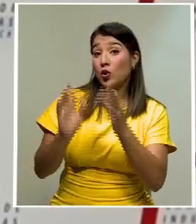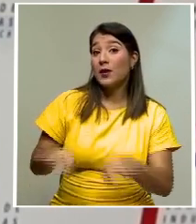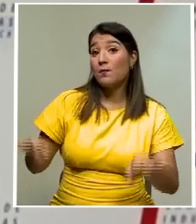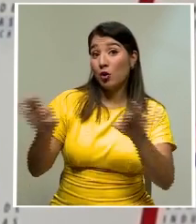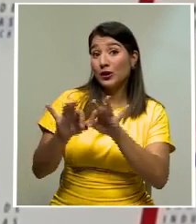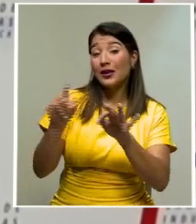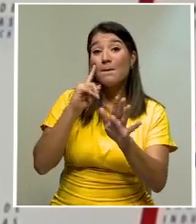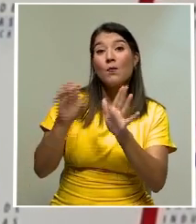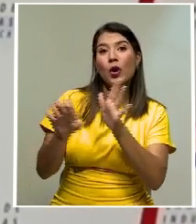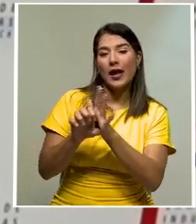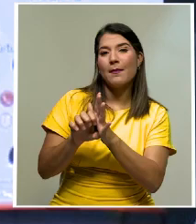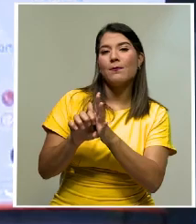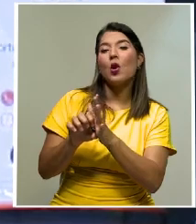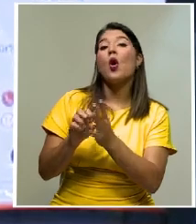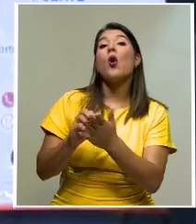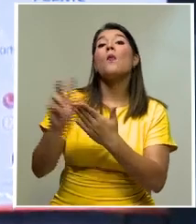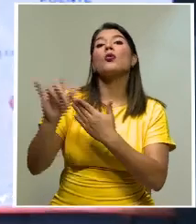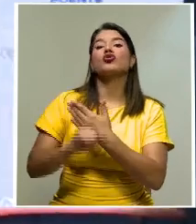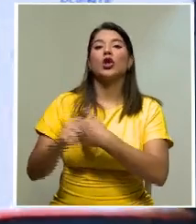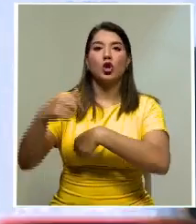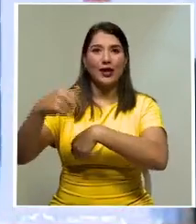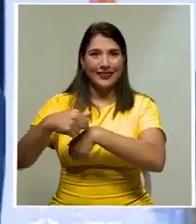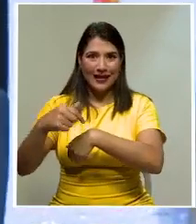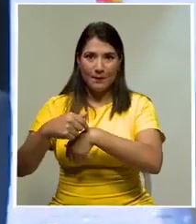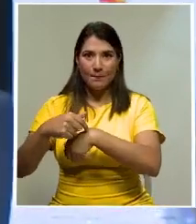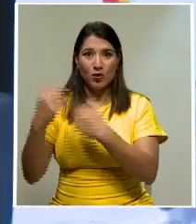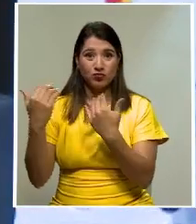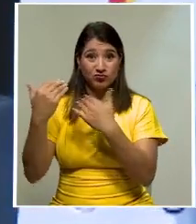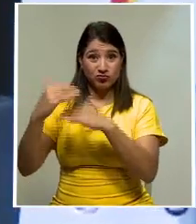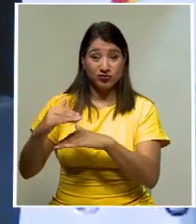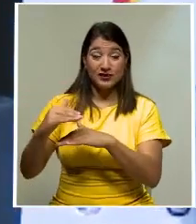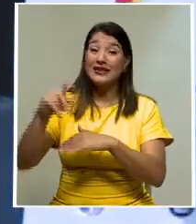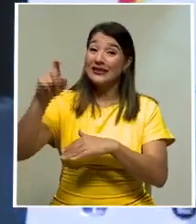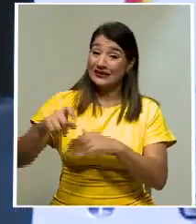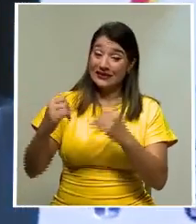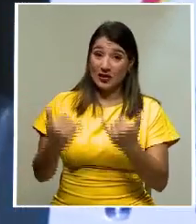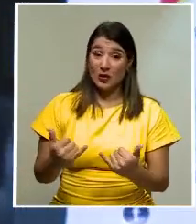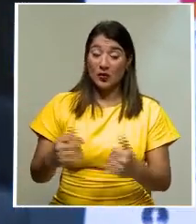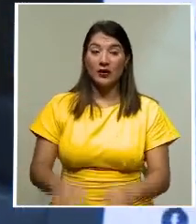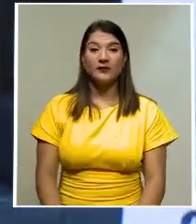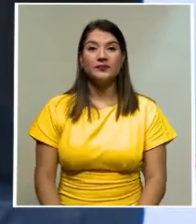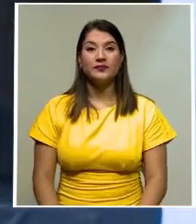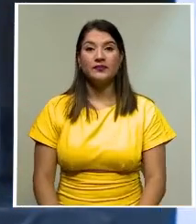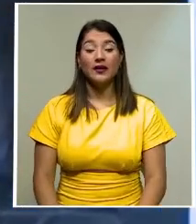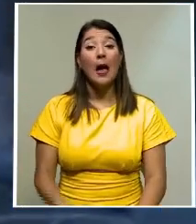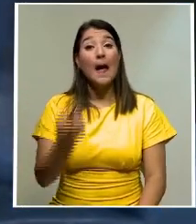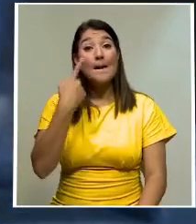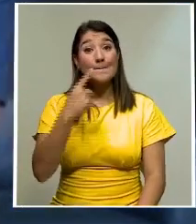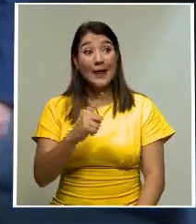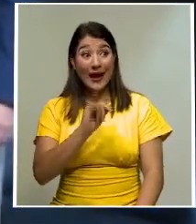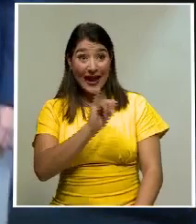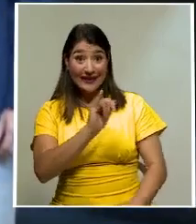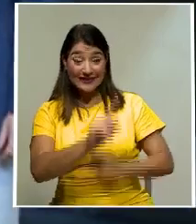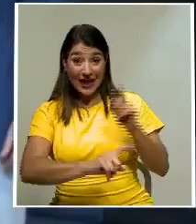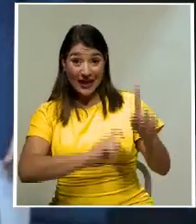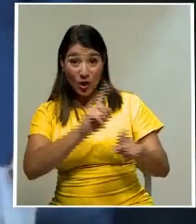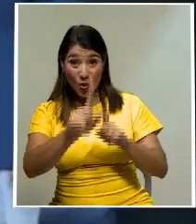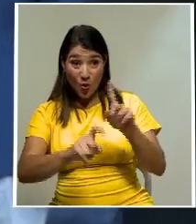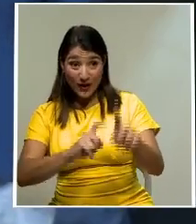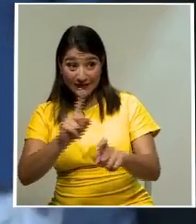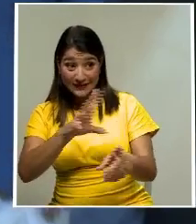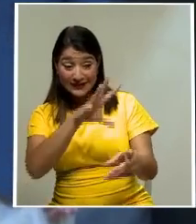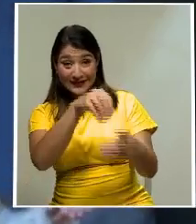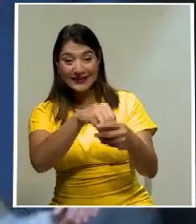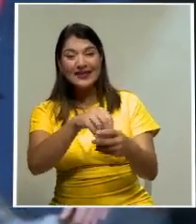como el proyecto de jornadas excepcionales, que es urgente para la inversión y el empleo. Para esta encuesta se tomó en cuenta a más de